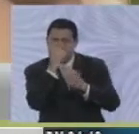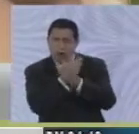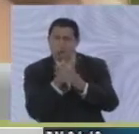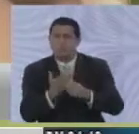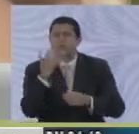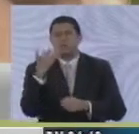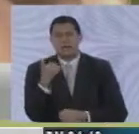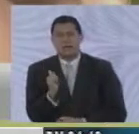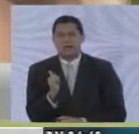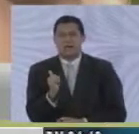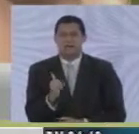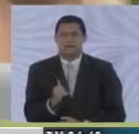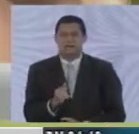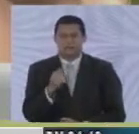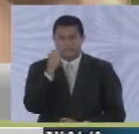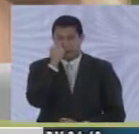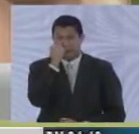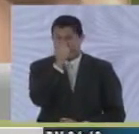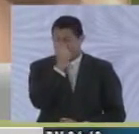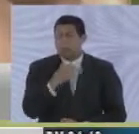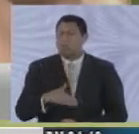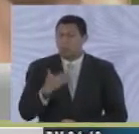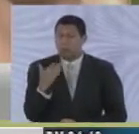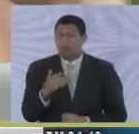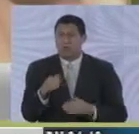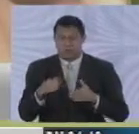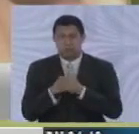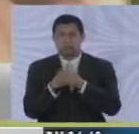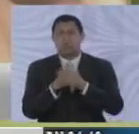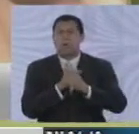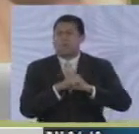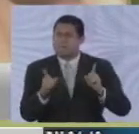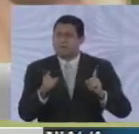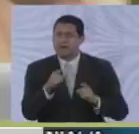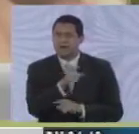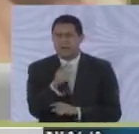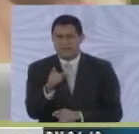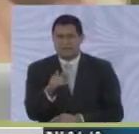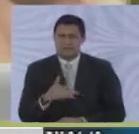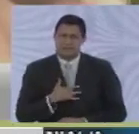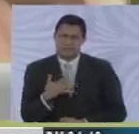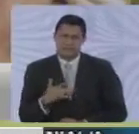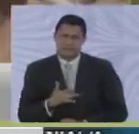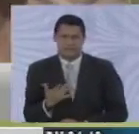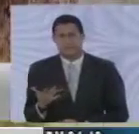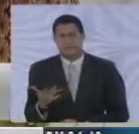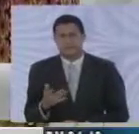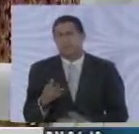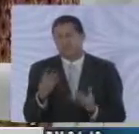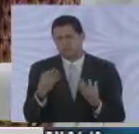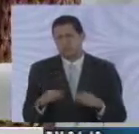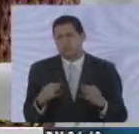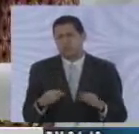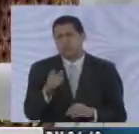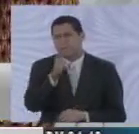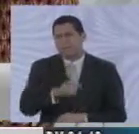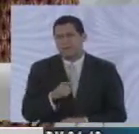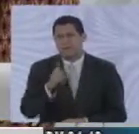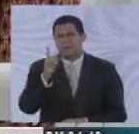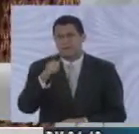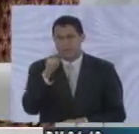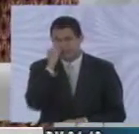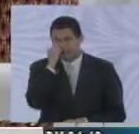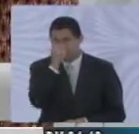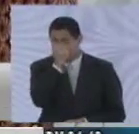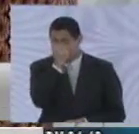que están ahí, como la válvula nasal pudiera producir obstrucción. Pero eso es un síntoma muy frecuente en los pacientes, incluso se